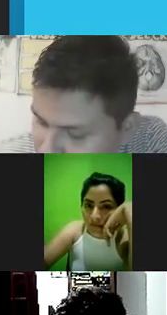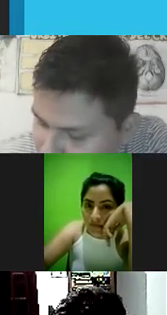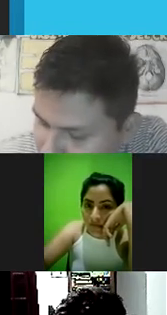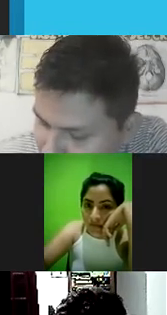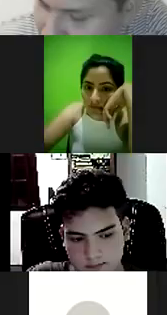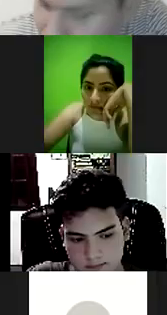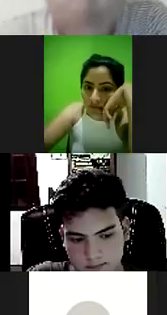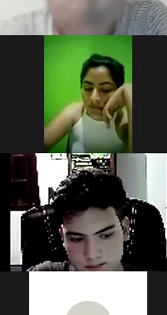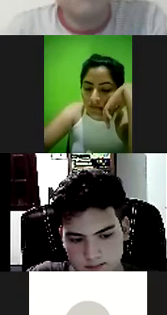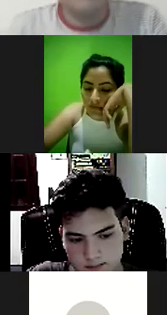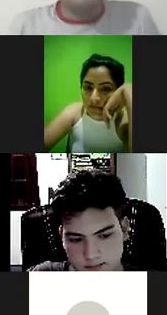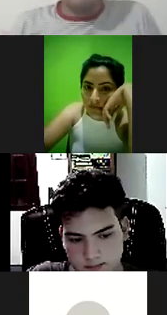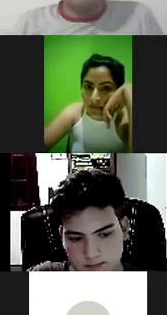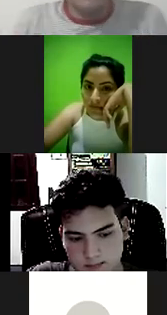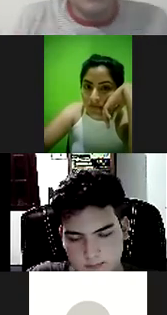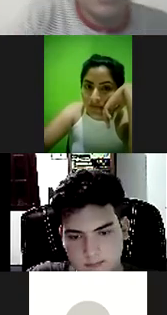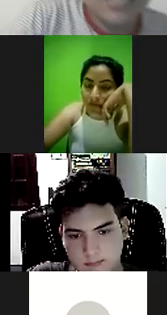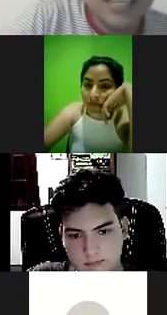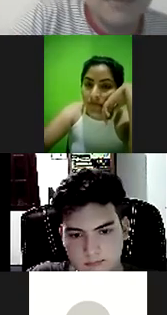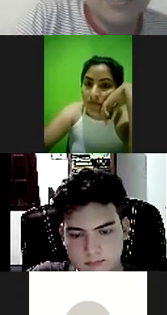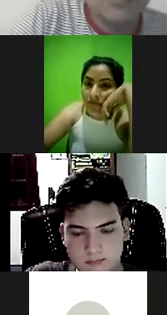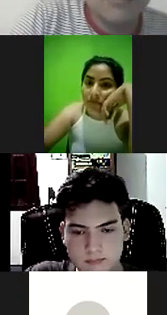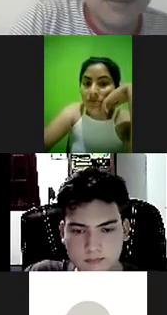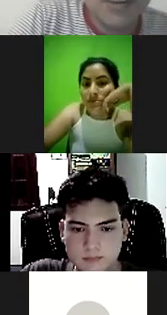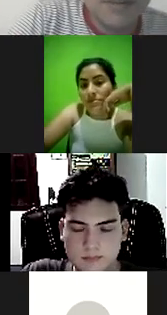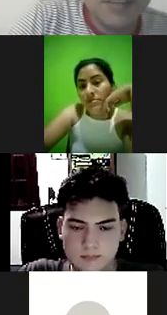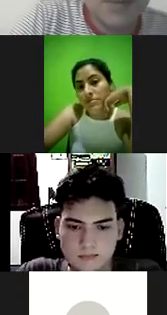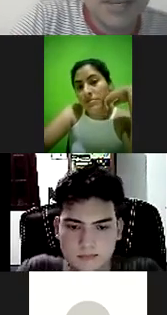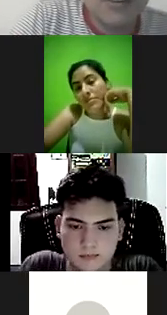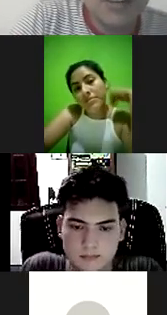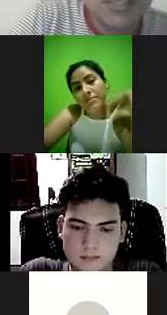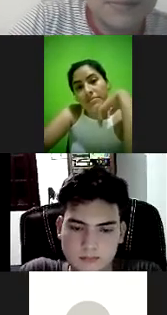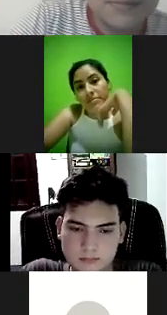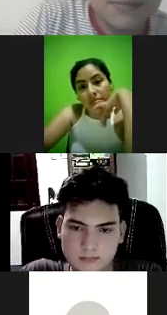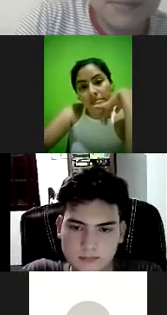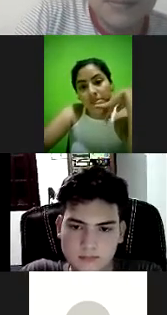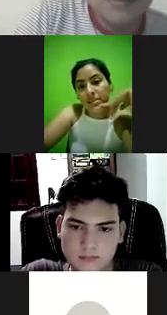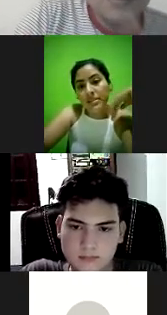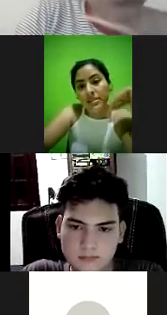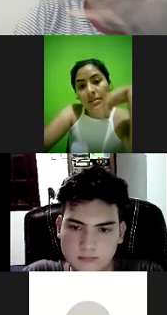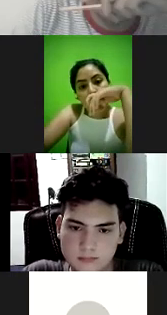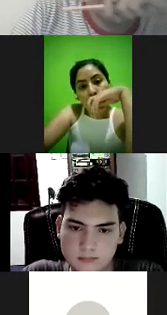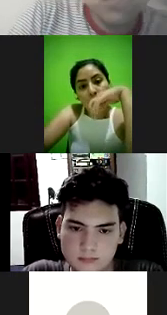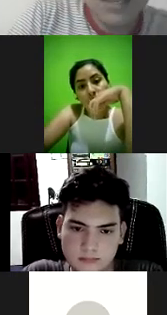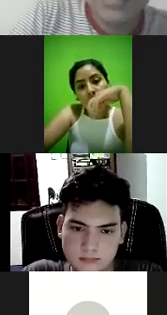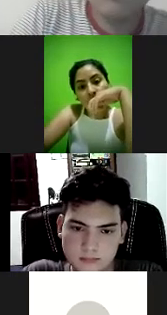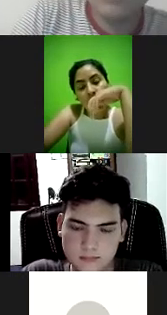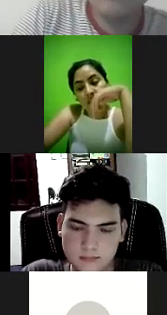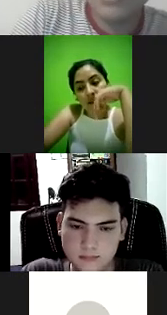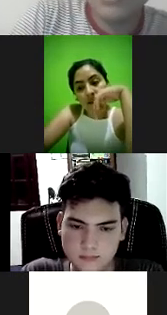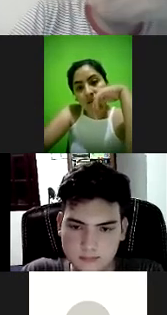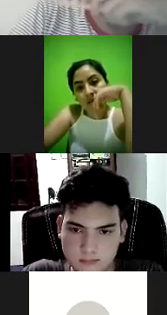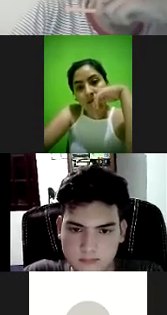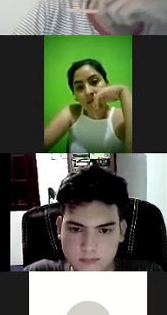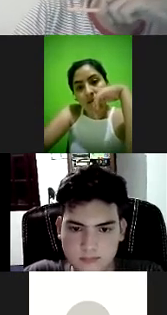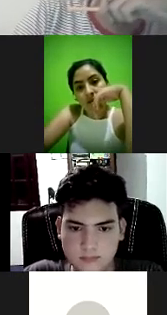músculos. Muy bien, a dos puntos. Bueno, vamos a seguir a la siguiente diapositiva. Vamos a ir rapidito para que no nos retrasemos. ¿Hay alguna duda